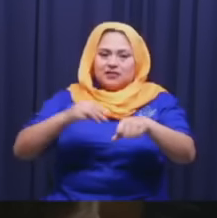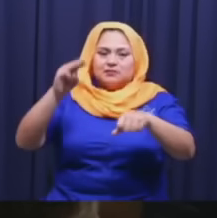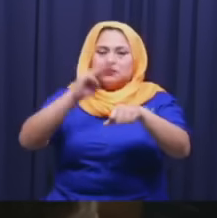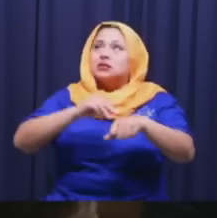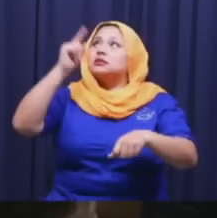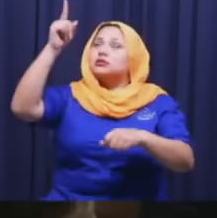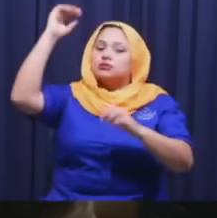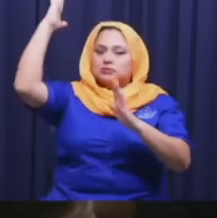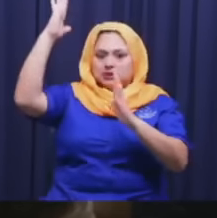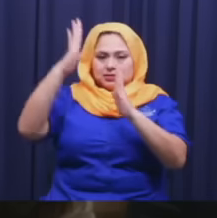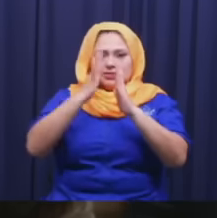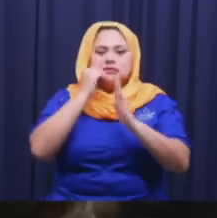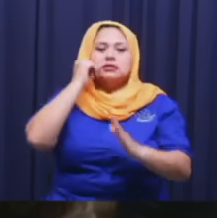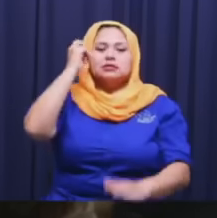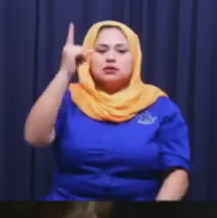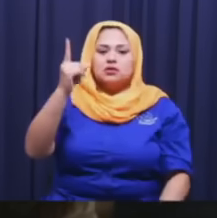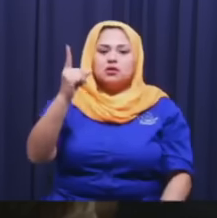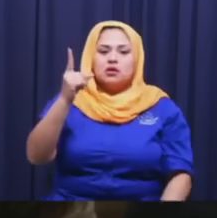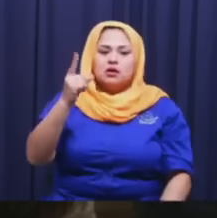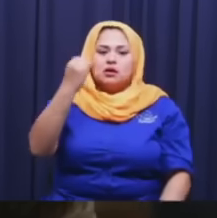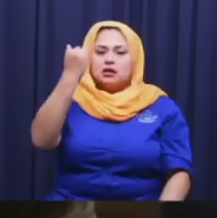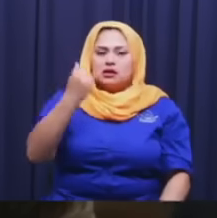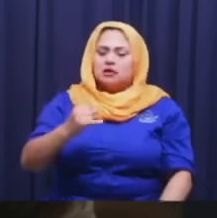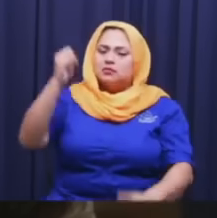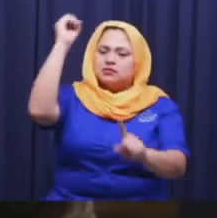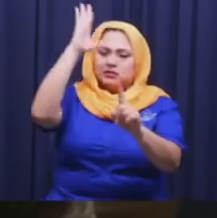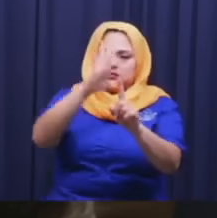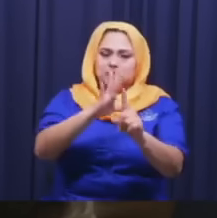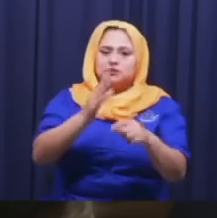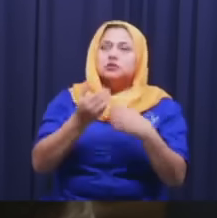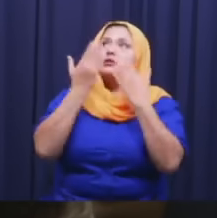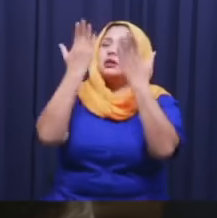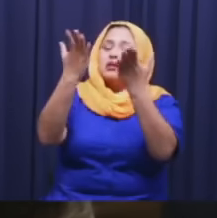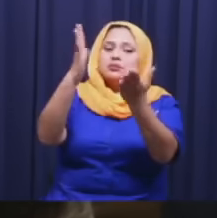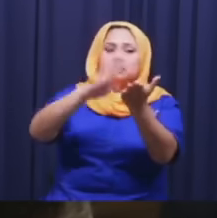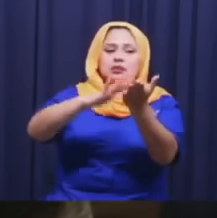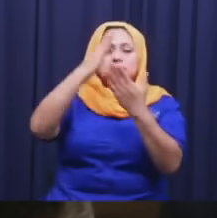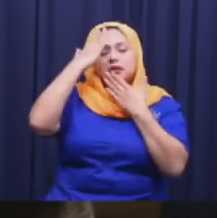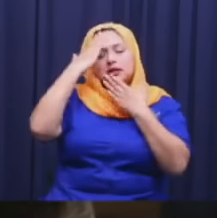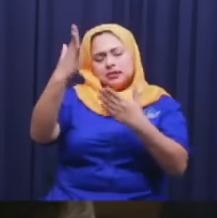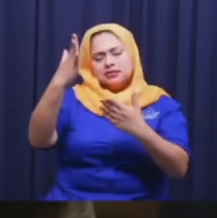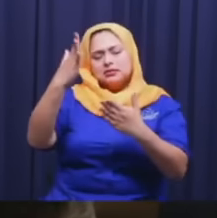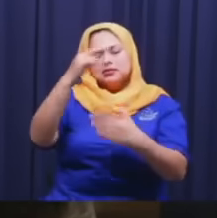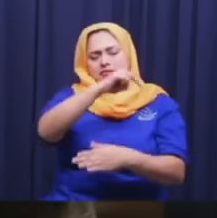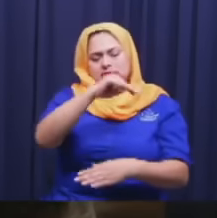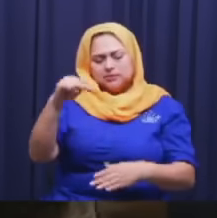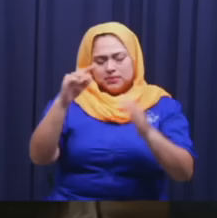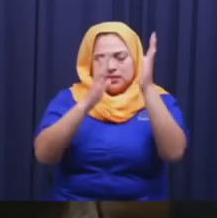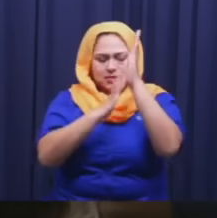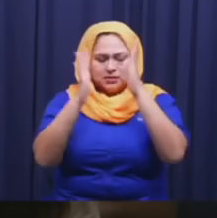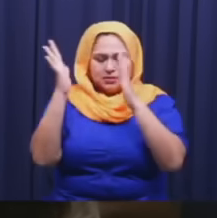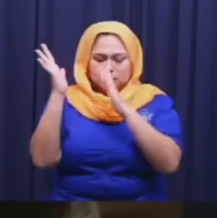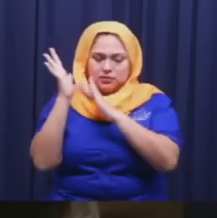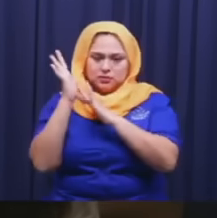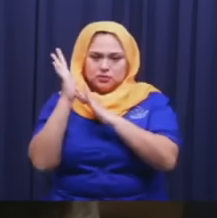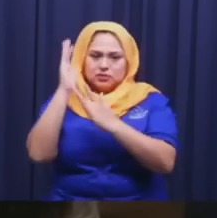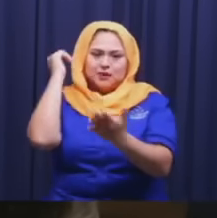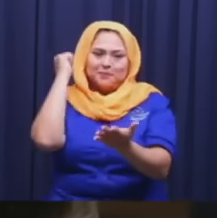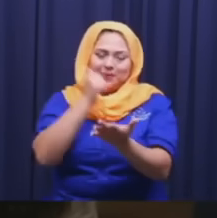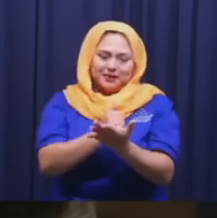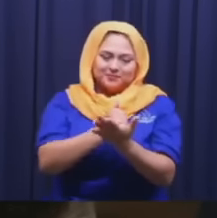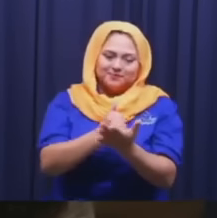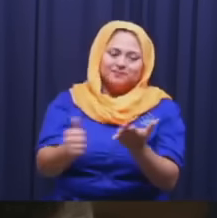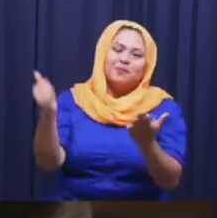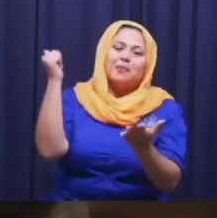en tu presencia, Señor. Desde ya te bendecimos y te damos las gracias a ti, Señor, en el nombre de Jesús.